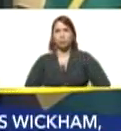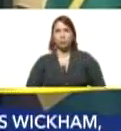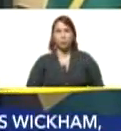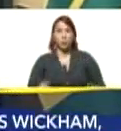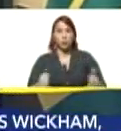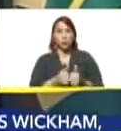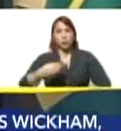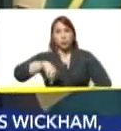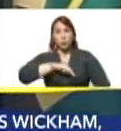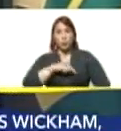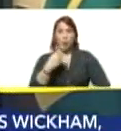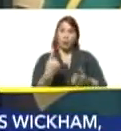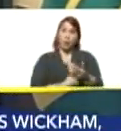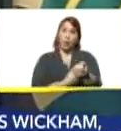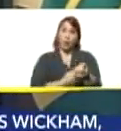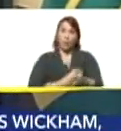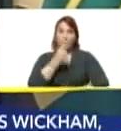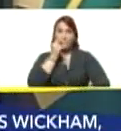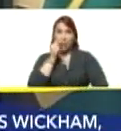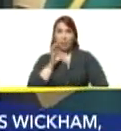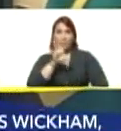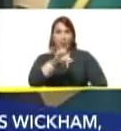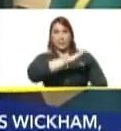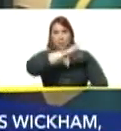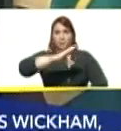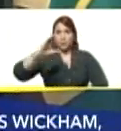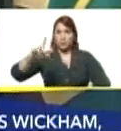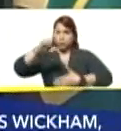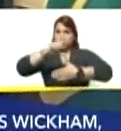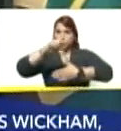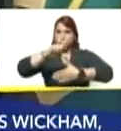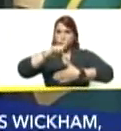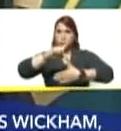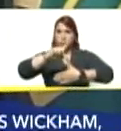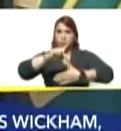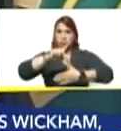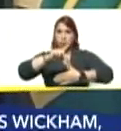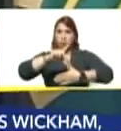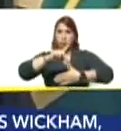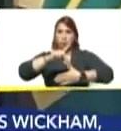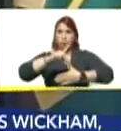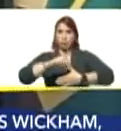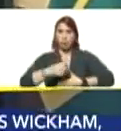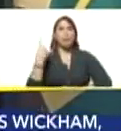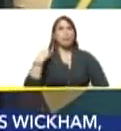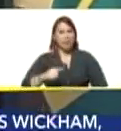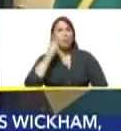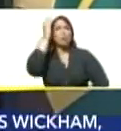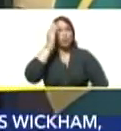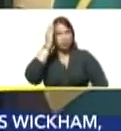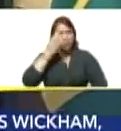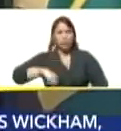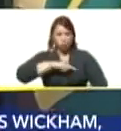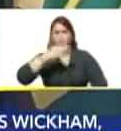nuestros hermanos de la región caribeña latinoamericana, latinoamericana caribeña. Tenemos conciencia.